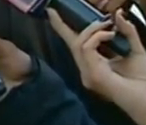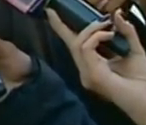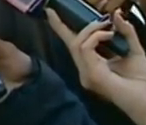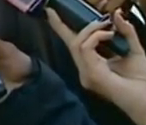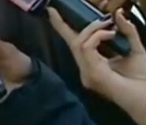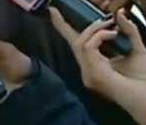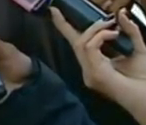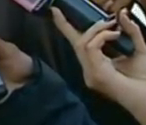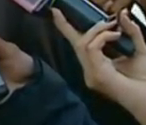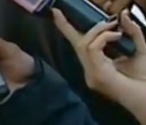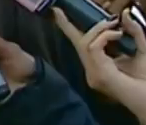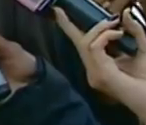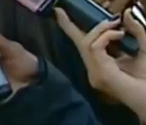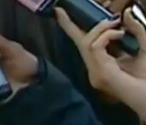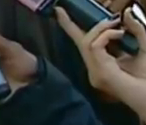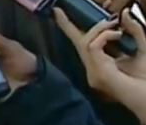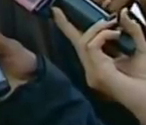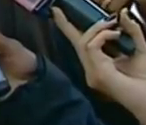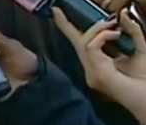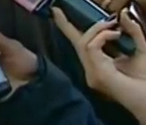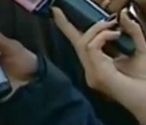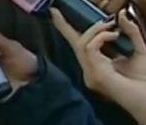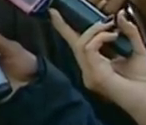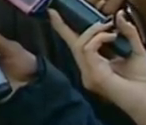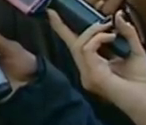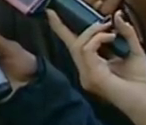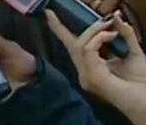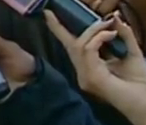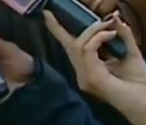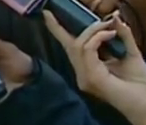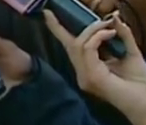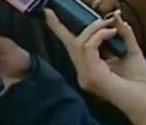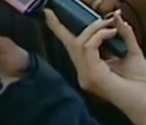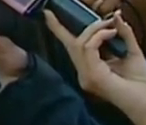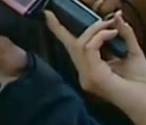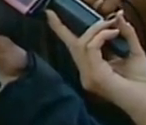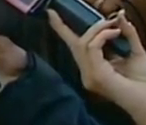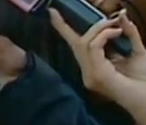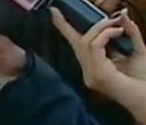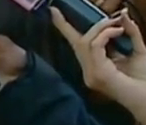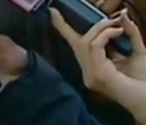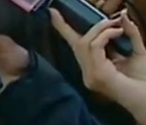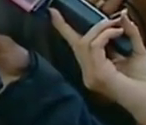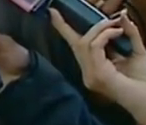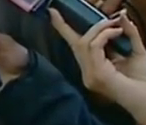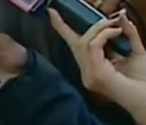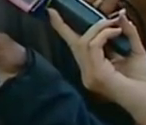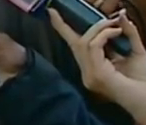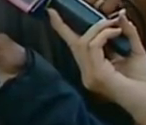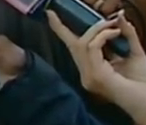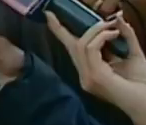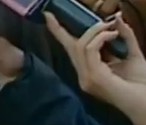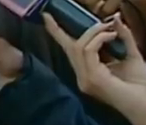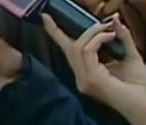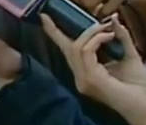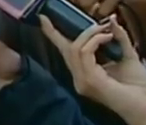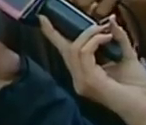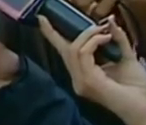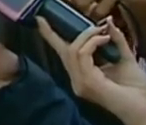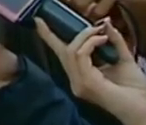no petroleras al país y por supuesto fortalecer la economía venezolana